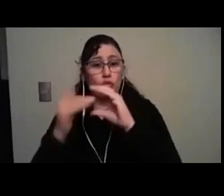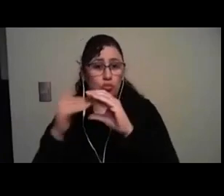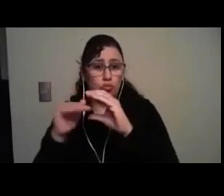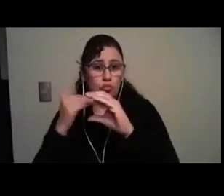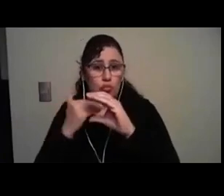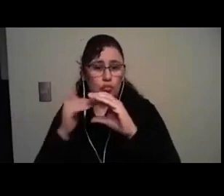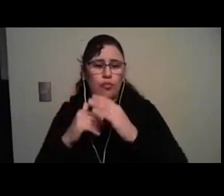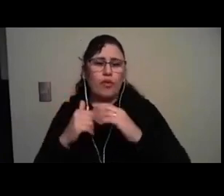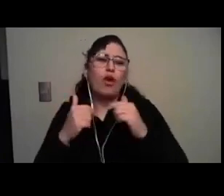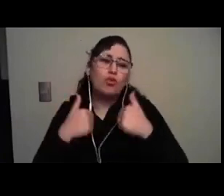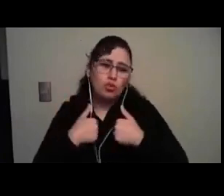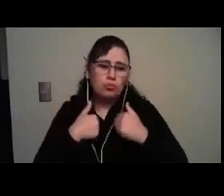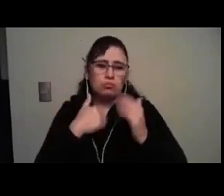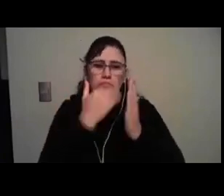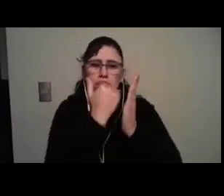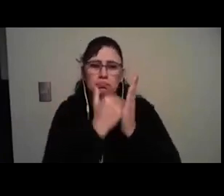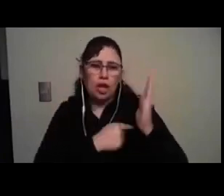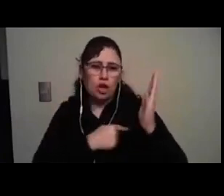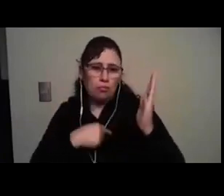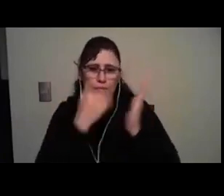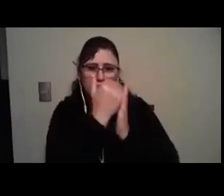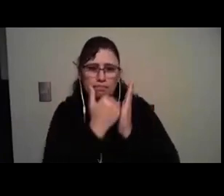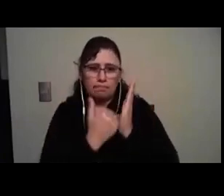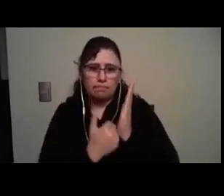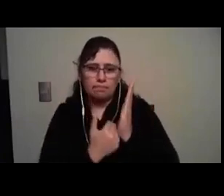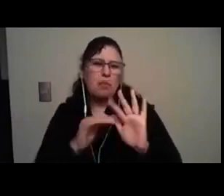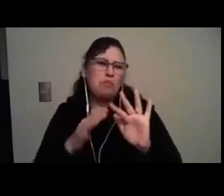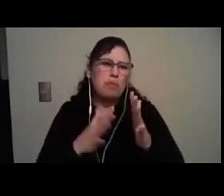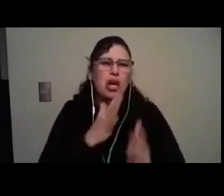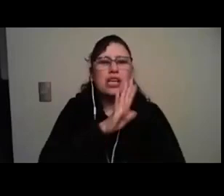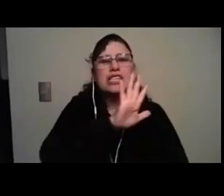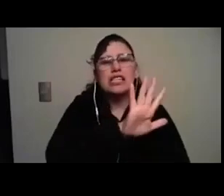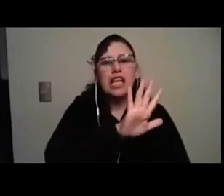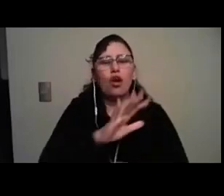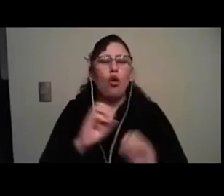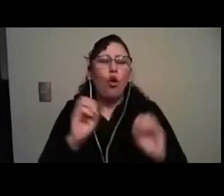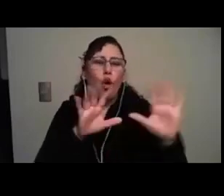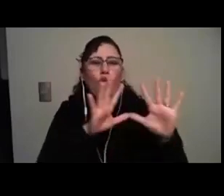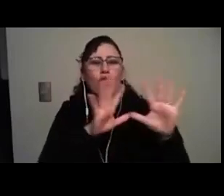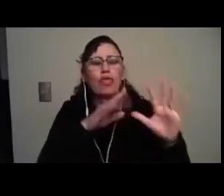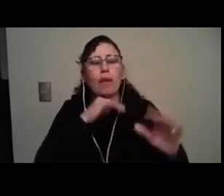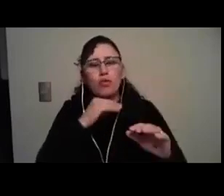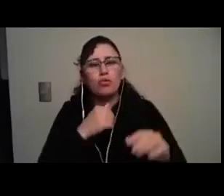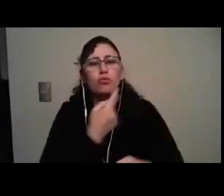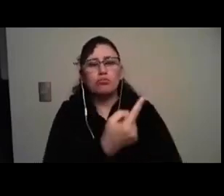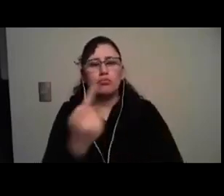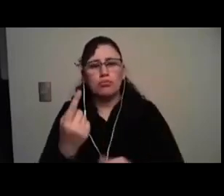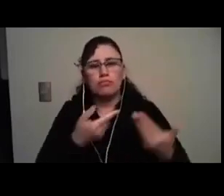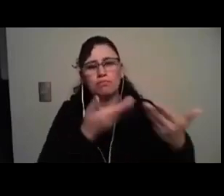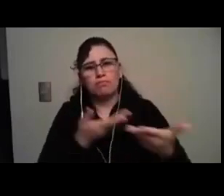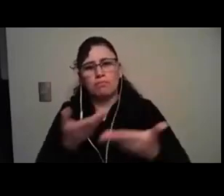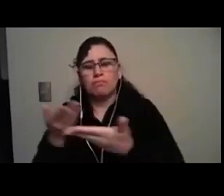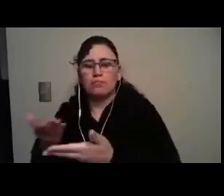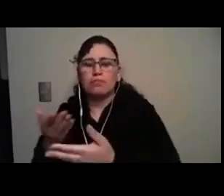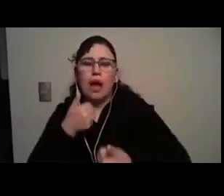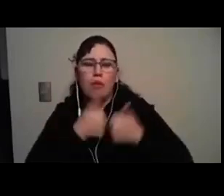los voy asignando cada 5 o 10 minutos para hacer la revisión respectiva de su evaluación, ¿ya? Así que eso va